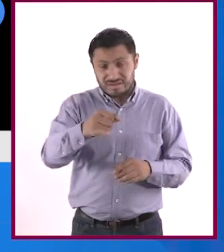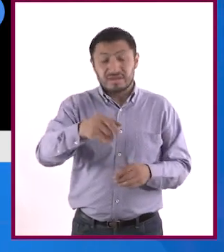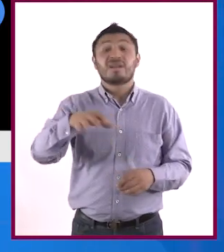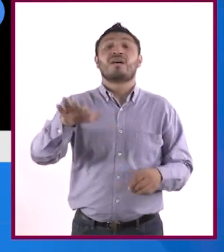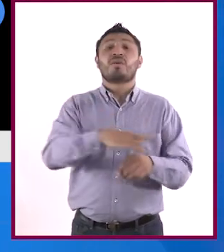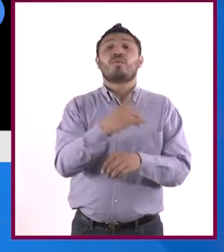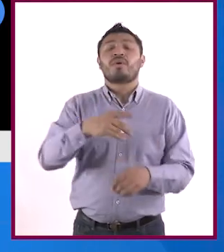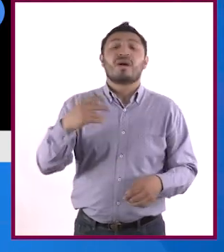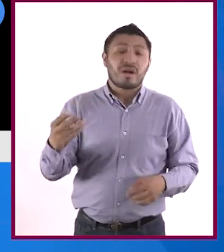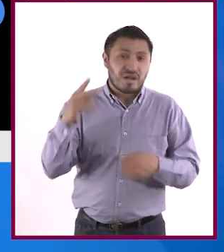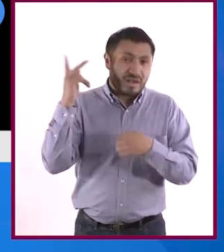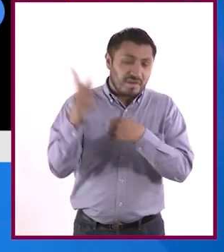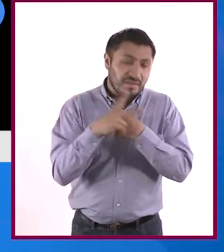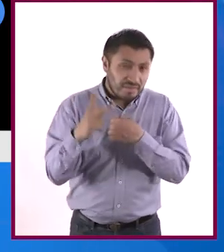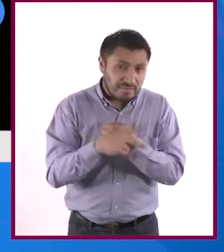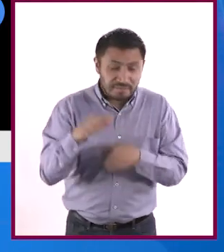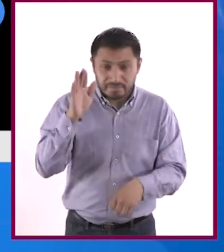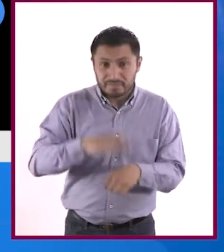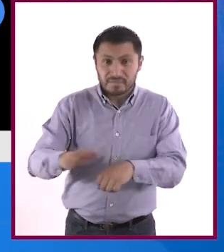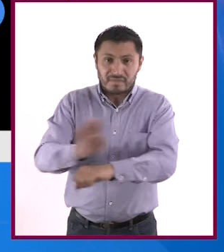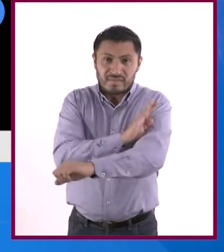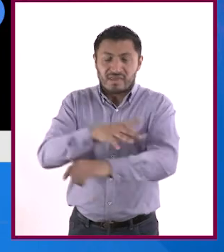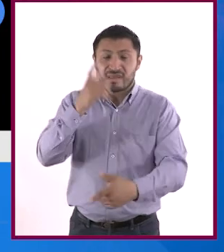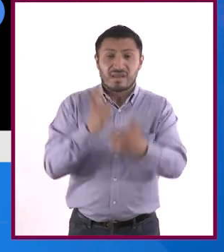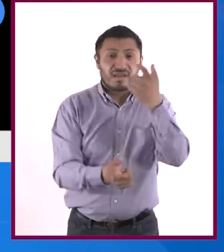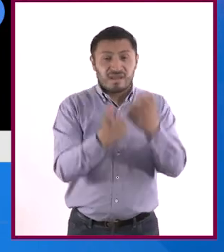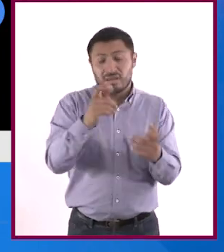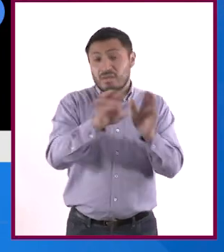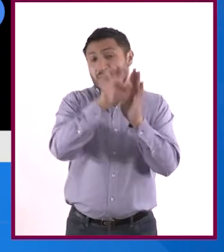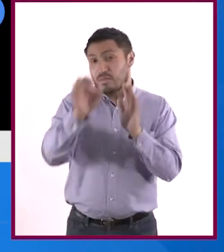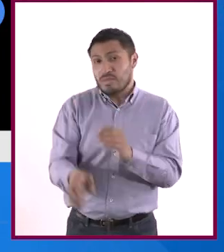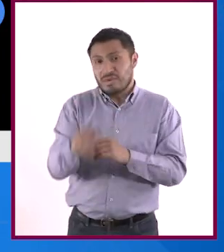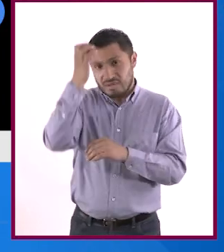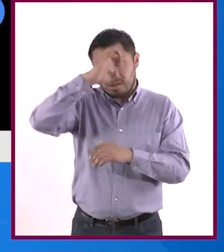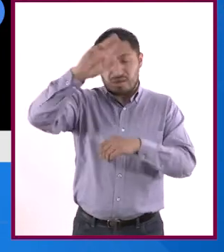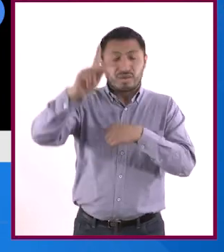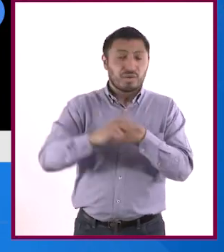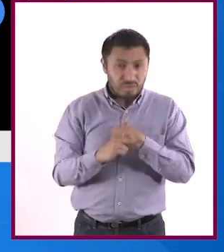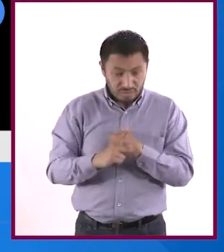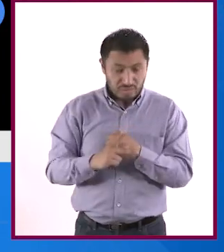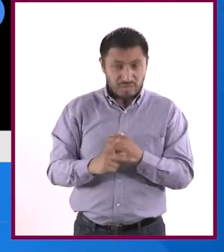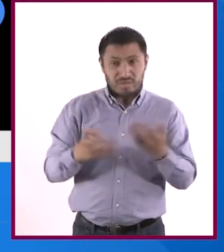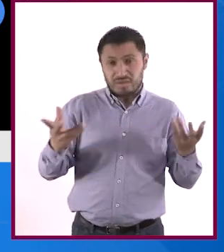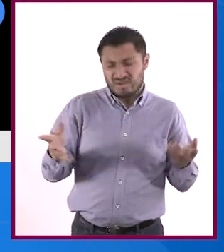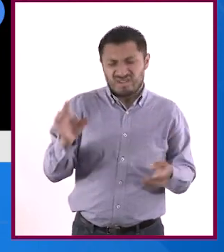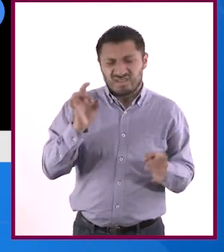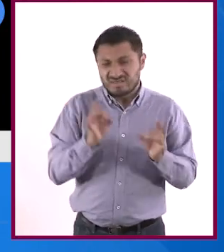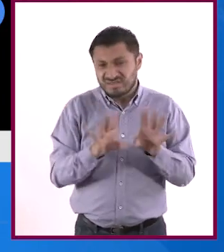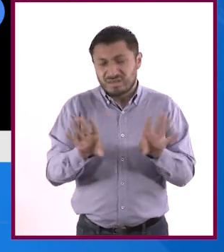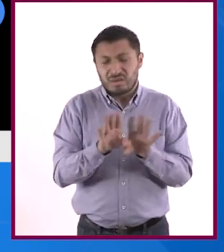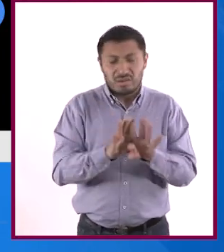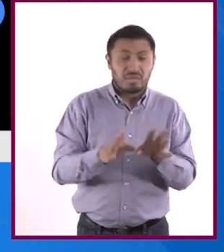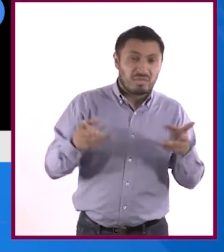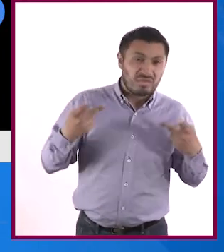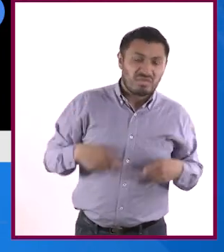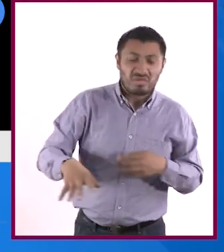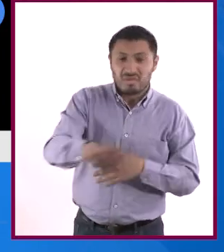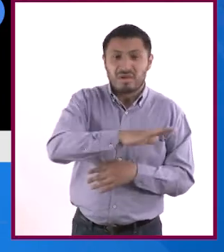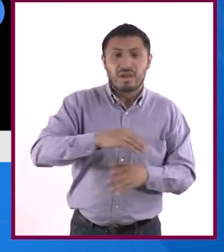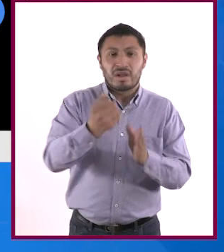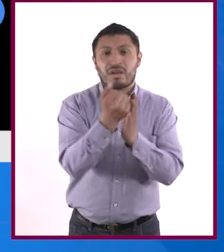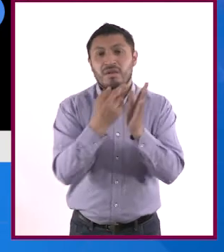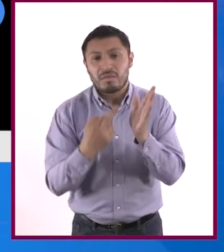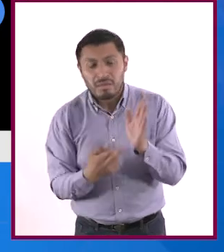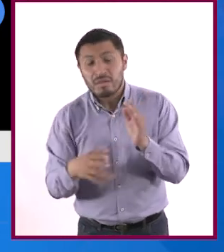porque los países con más bienestar económico, pongo por ejemplo los europeos, de repente pues tienen una población relativamente